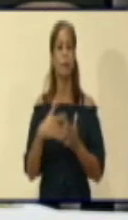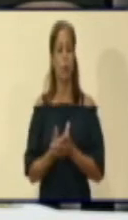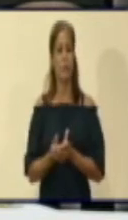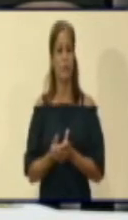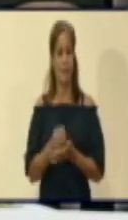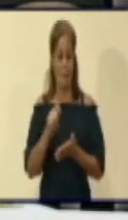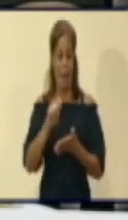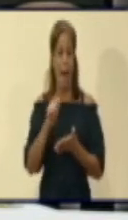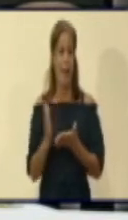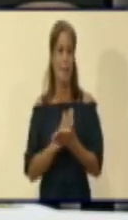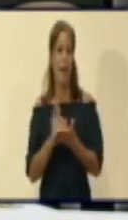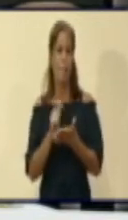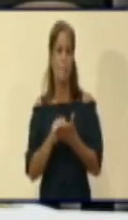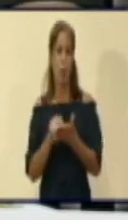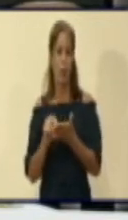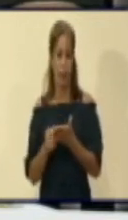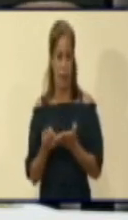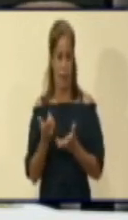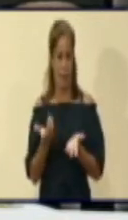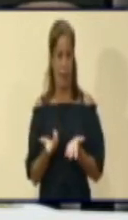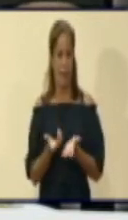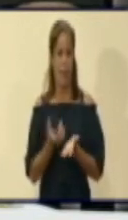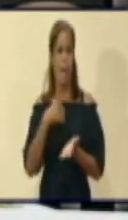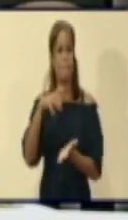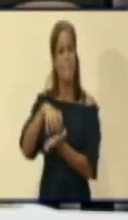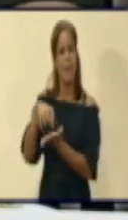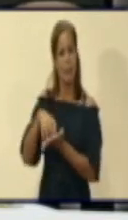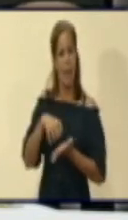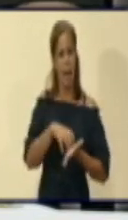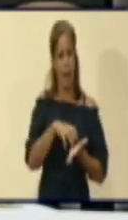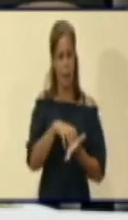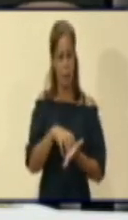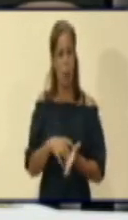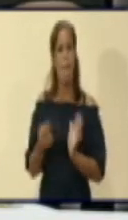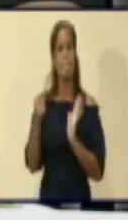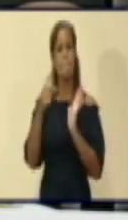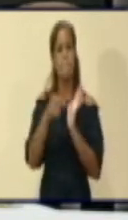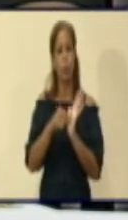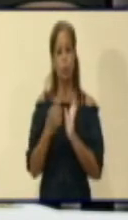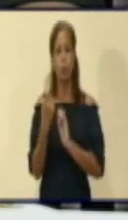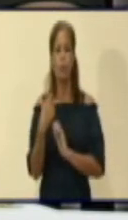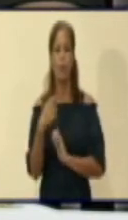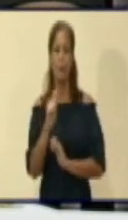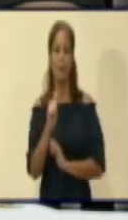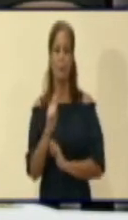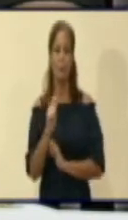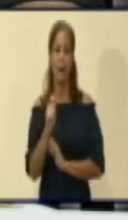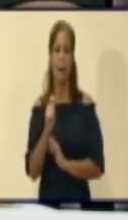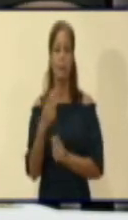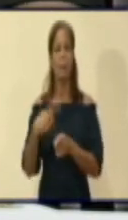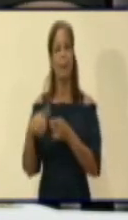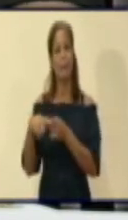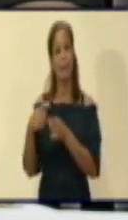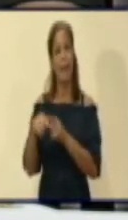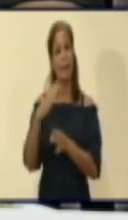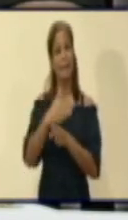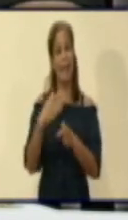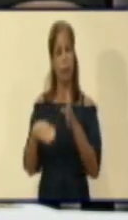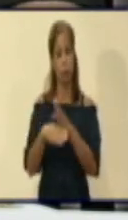mercados ideales mercados industriales puntos de venta de materia la construcción se trabajará